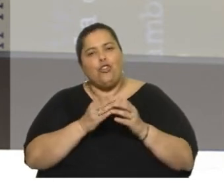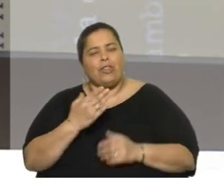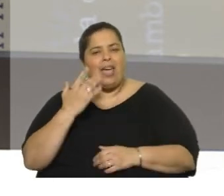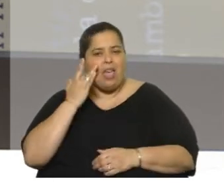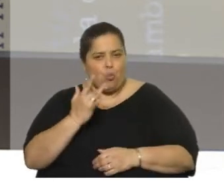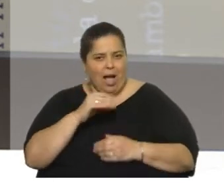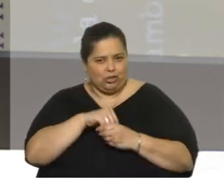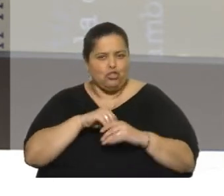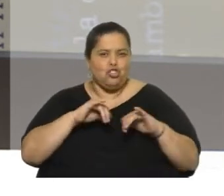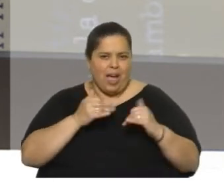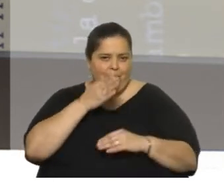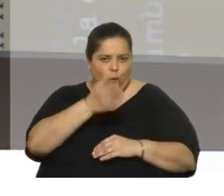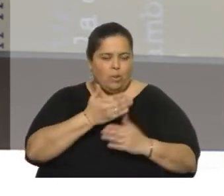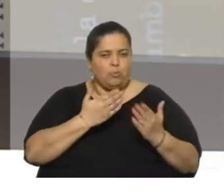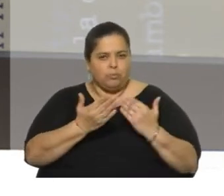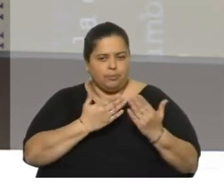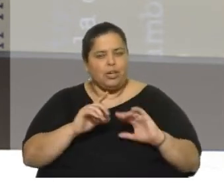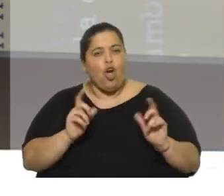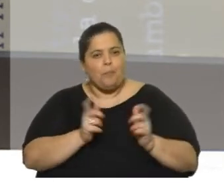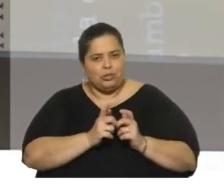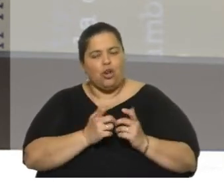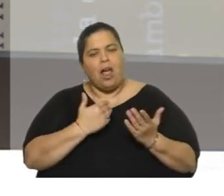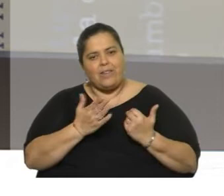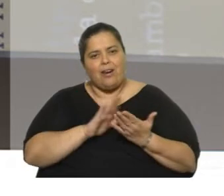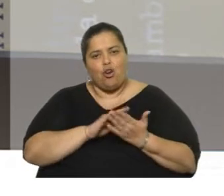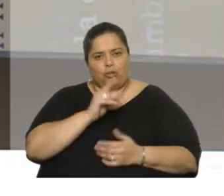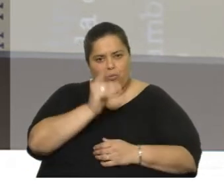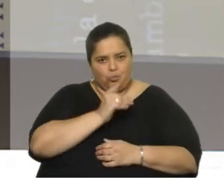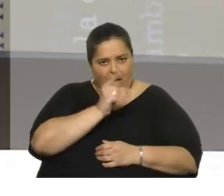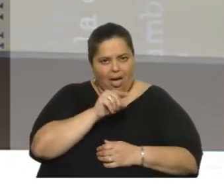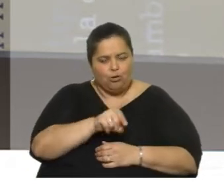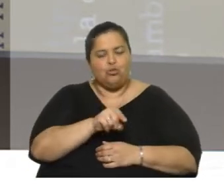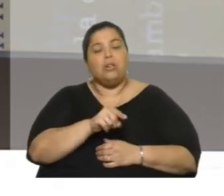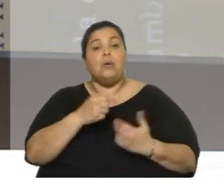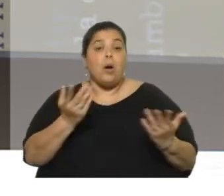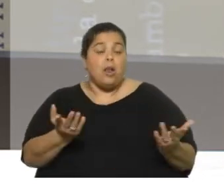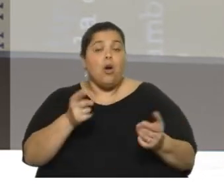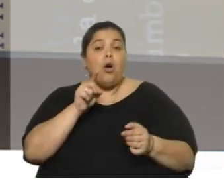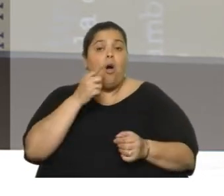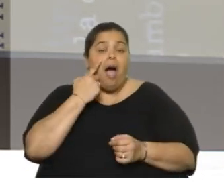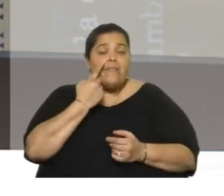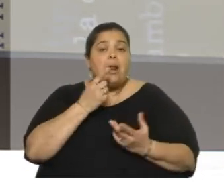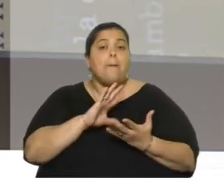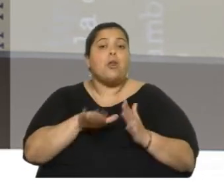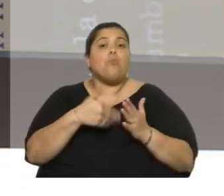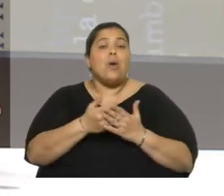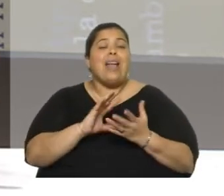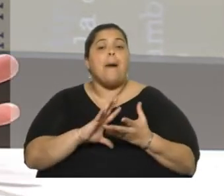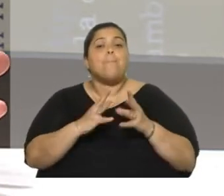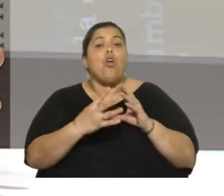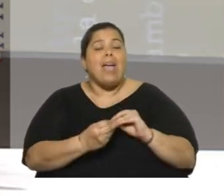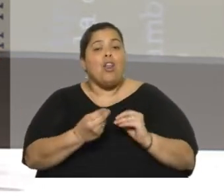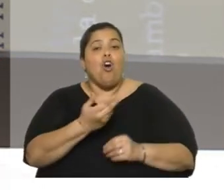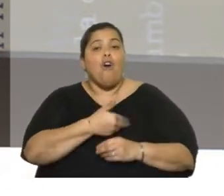de Educación conversando eso con los legisladores. Y bueno, se propone un modelo de gobernanza que en Uruguay